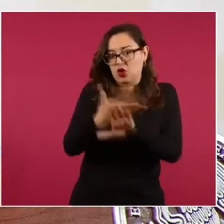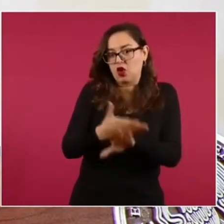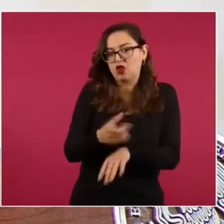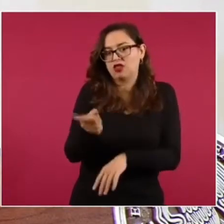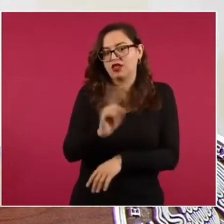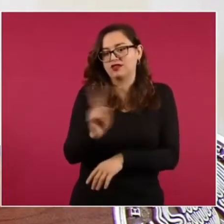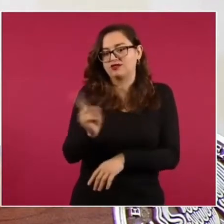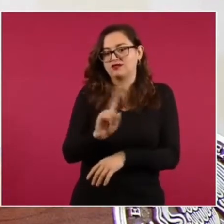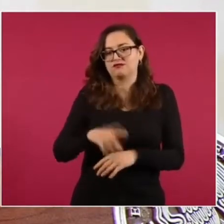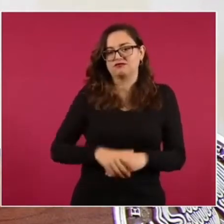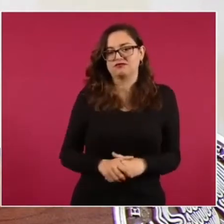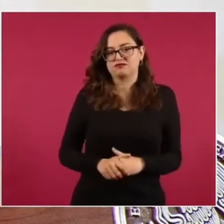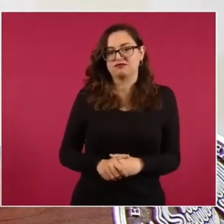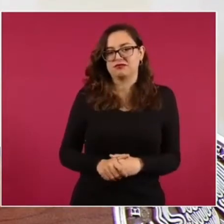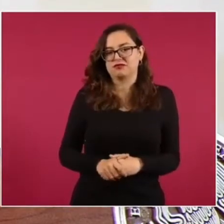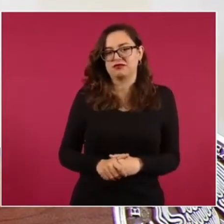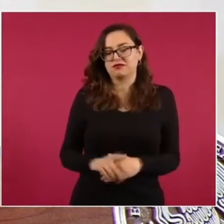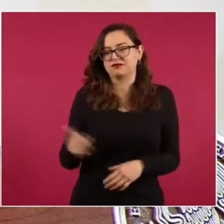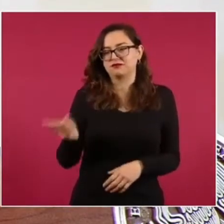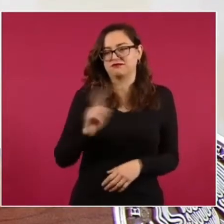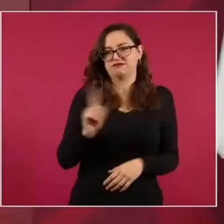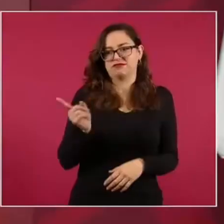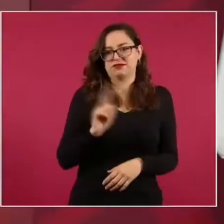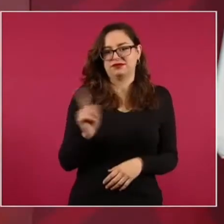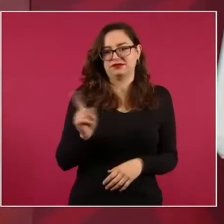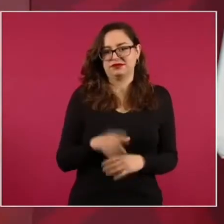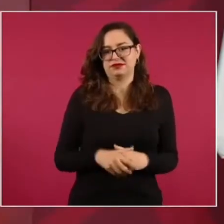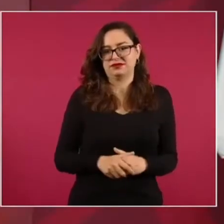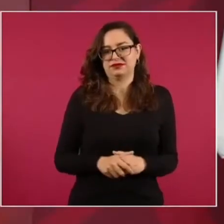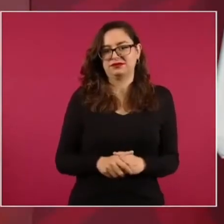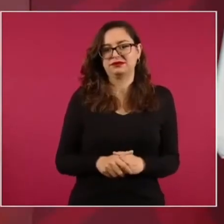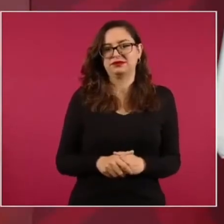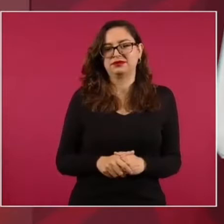Es darles a